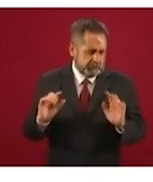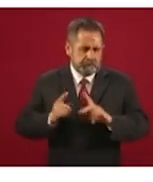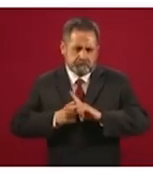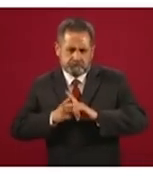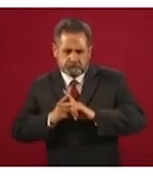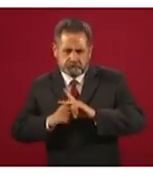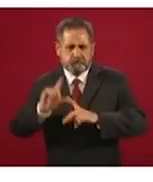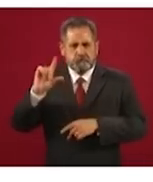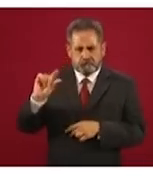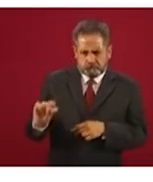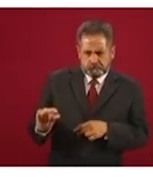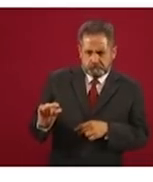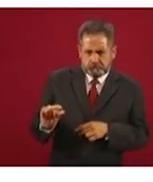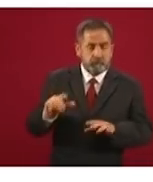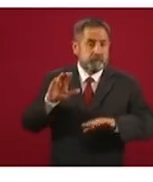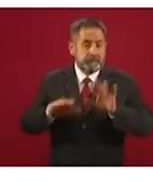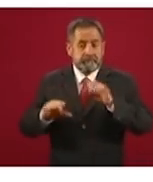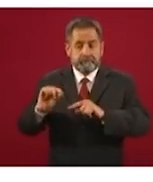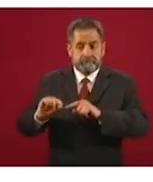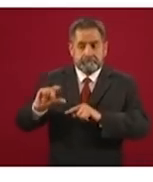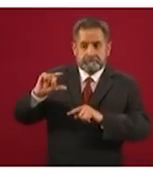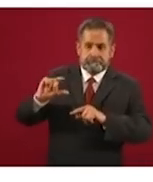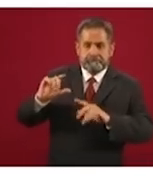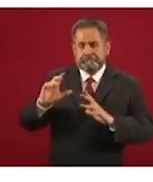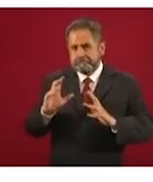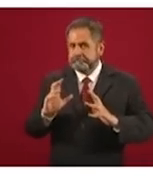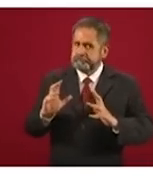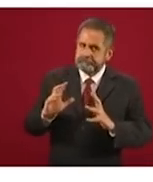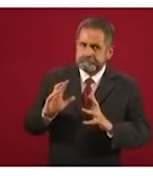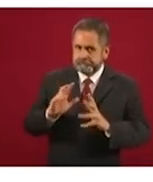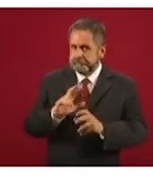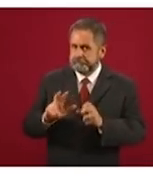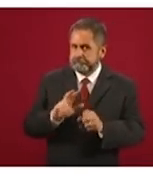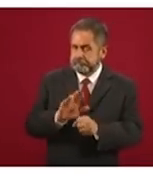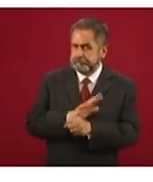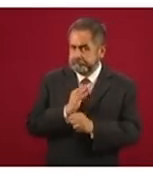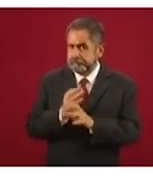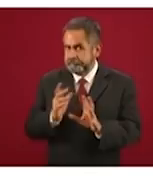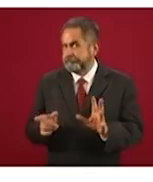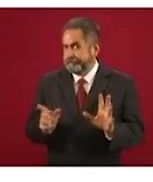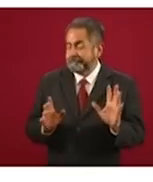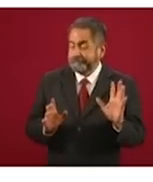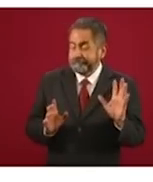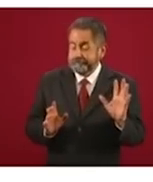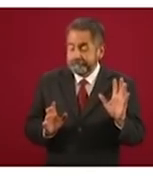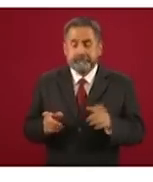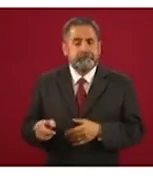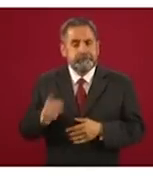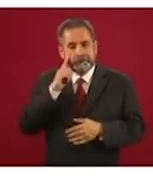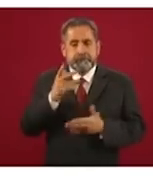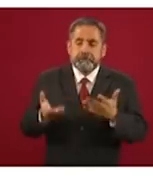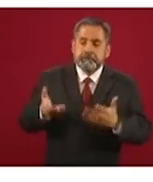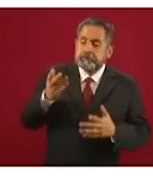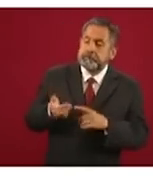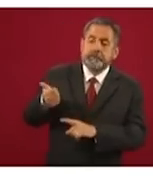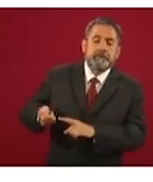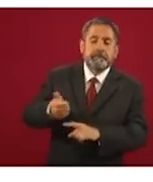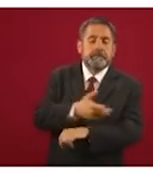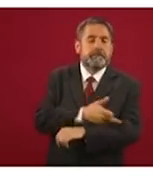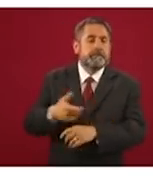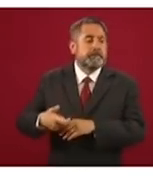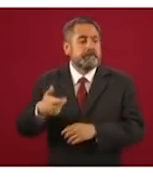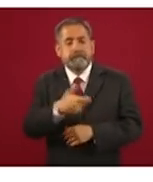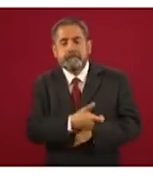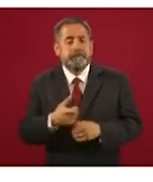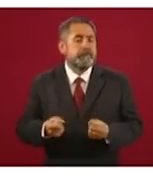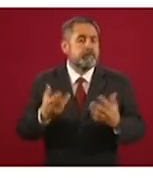tabulador, y en otros casos puede ser significativa en términos de la capacidad de pago de las familias,